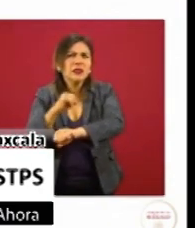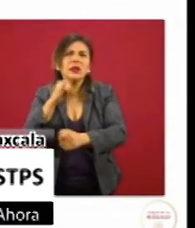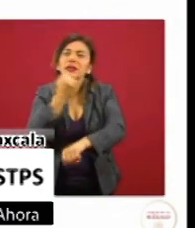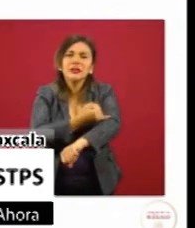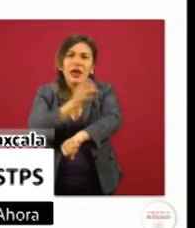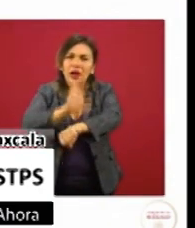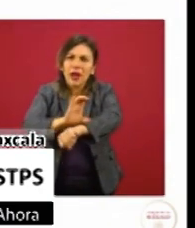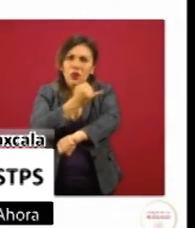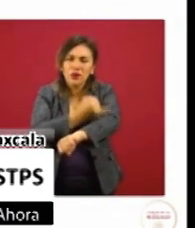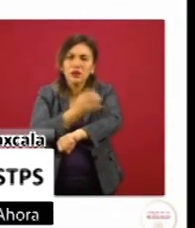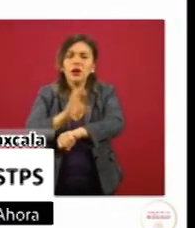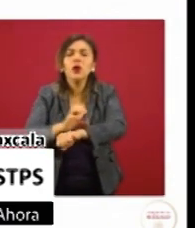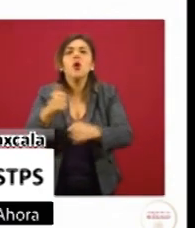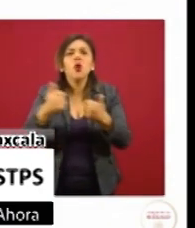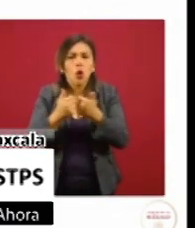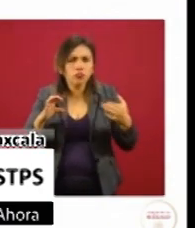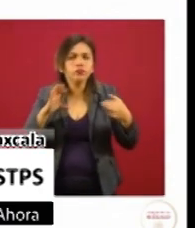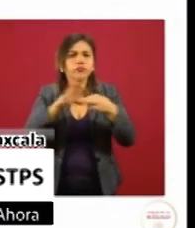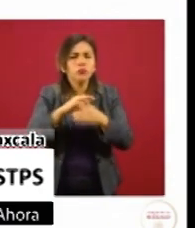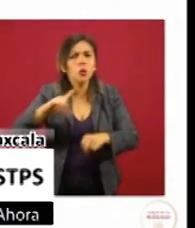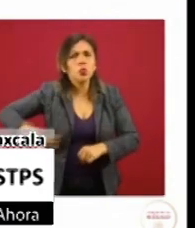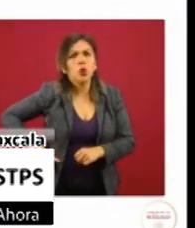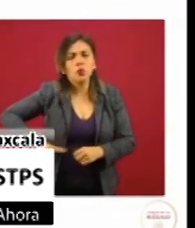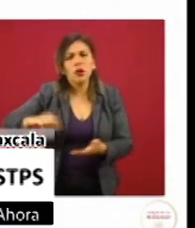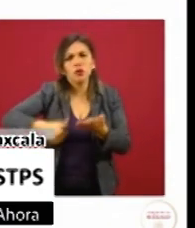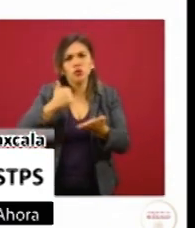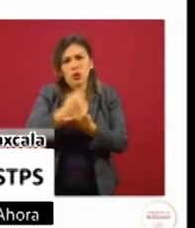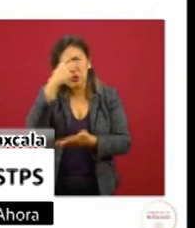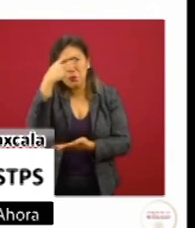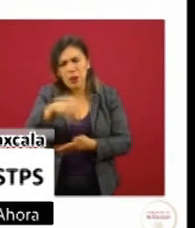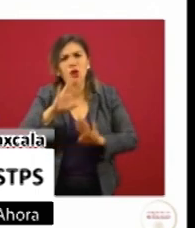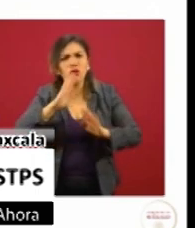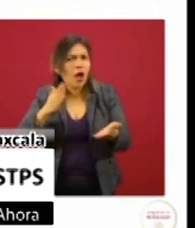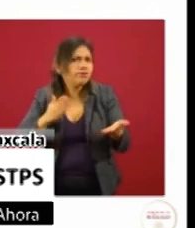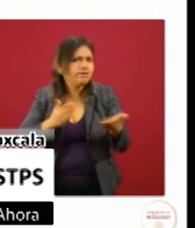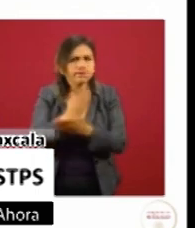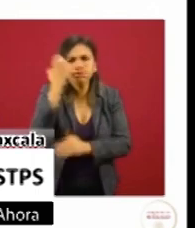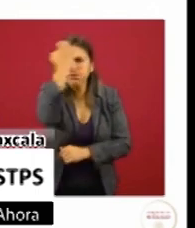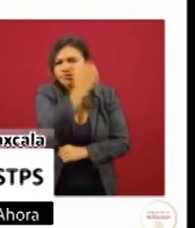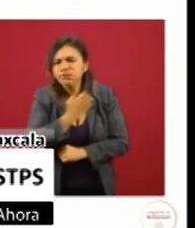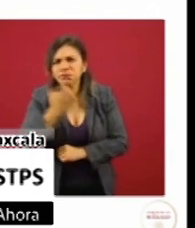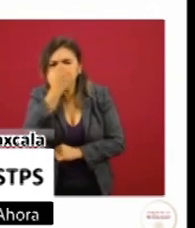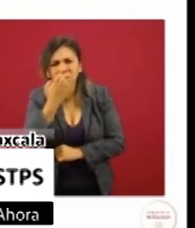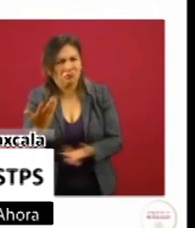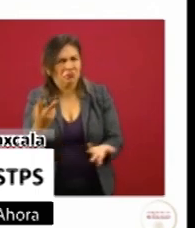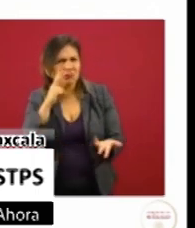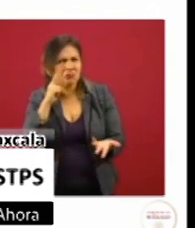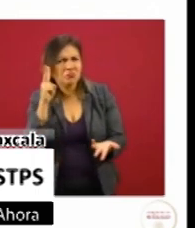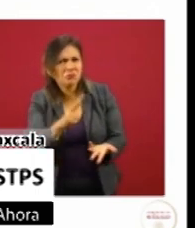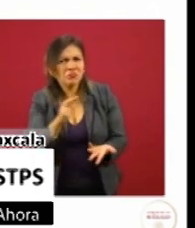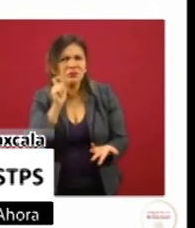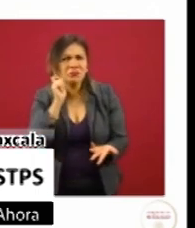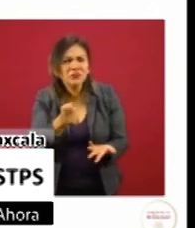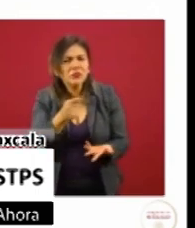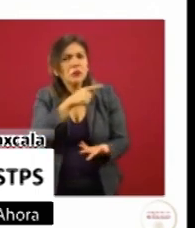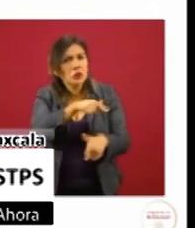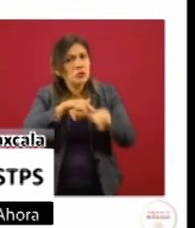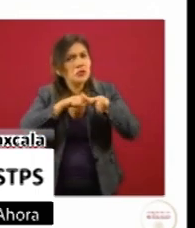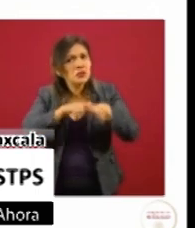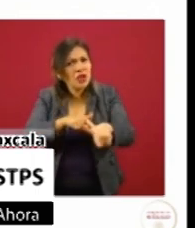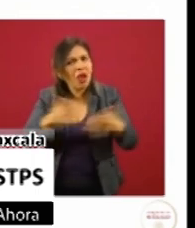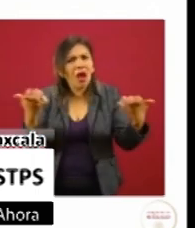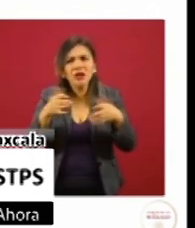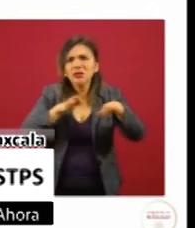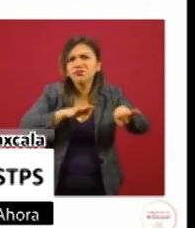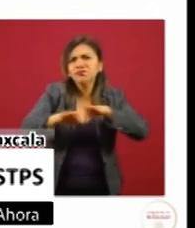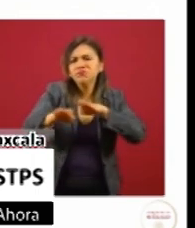de las empresas que se han negado a cerrar son en su mayoría de venta, reparación y mantenimiento de vehículos, tiendas departamentales y